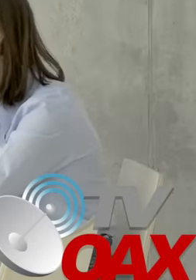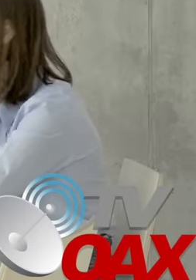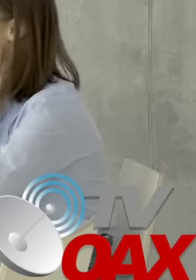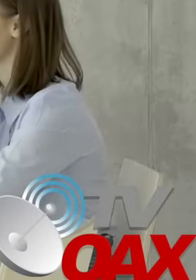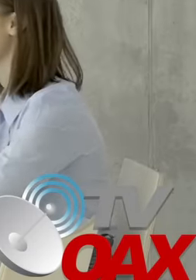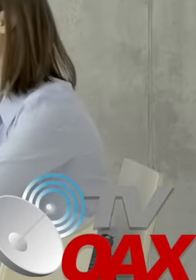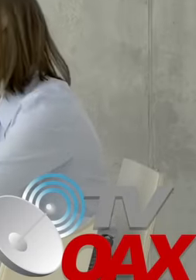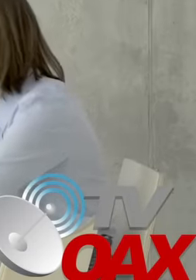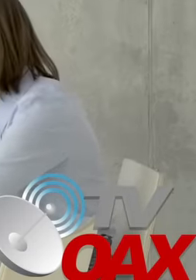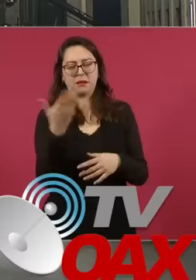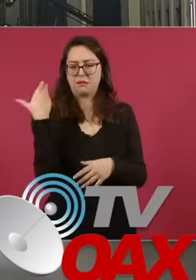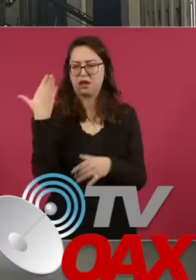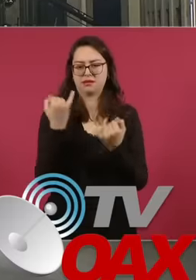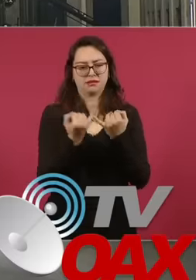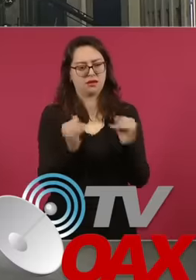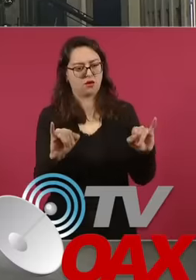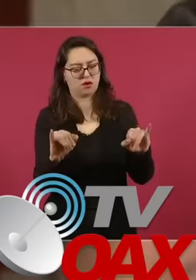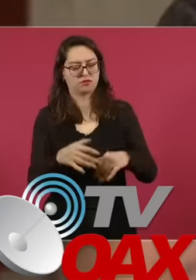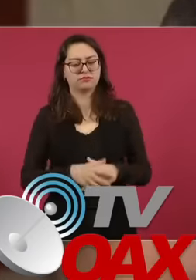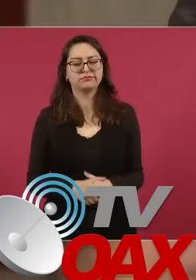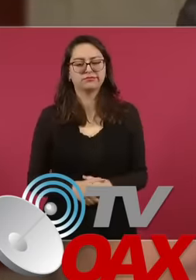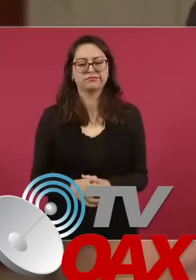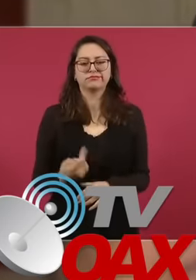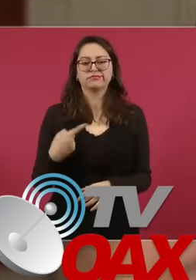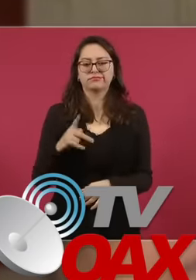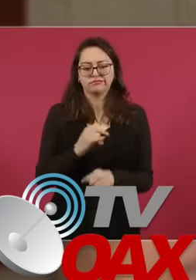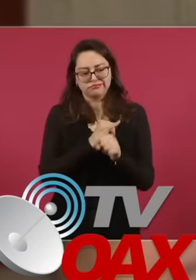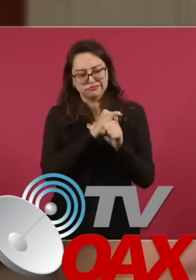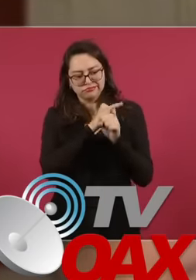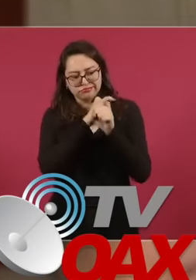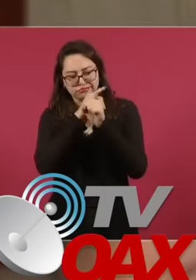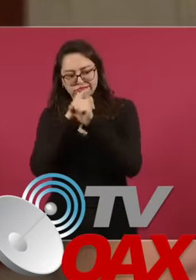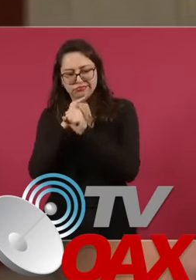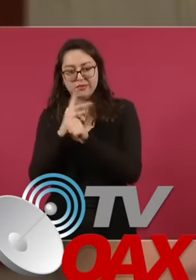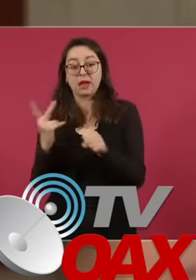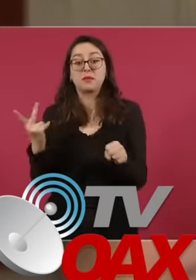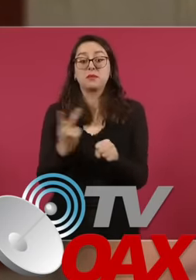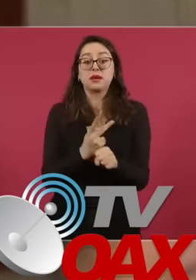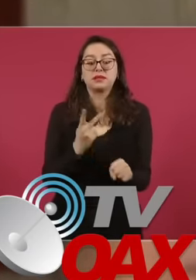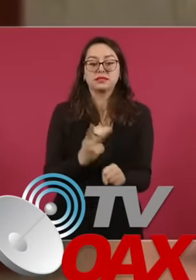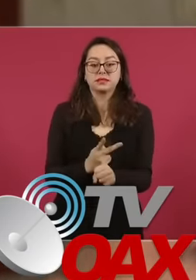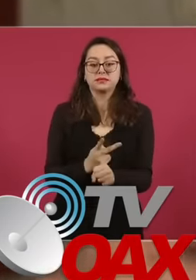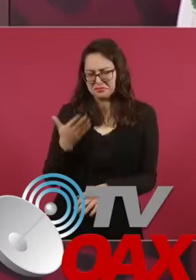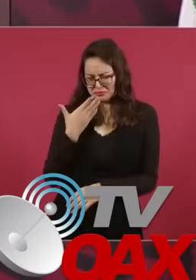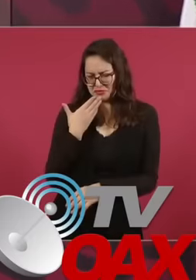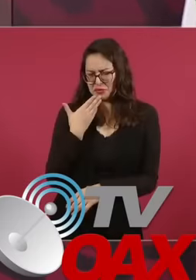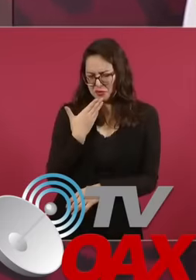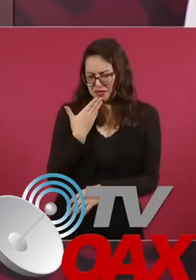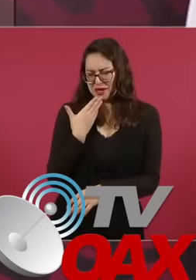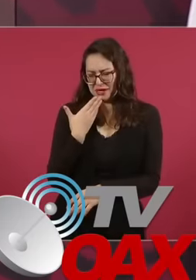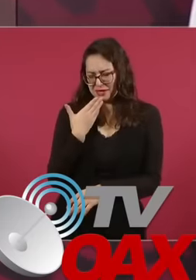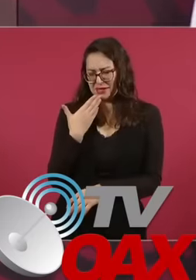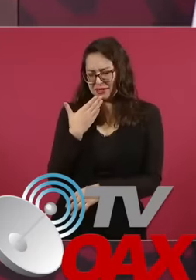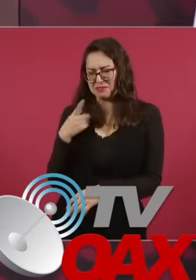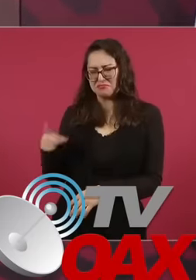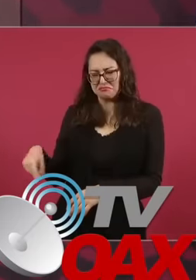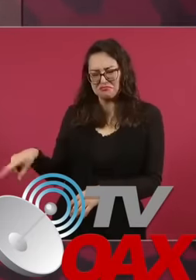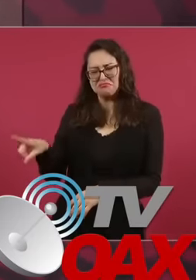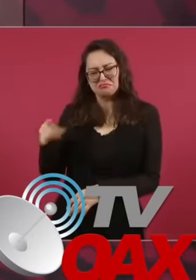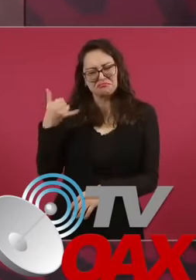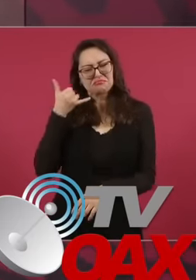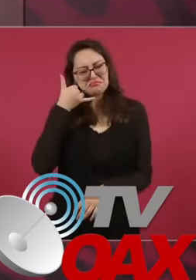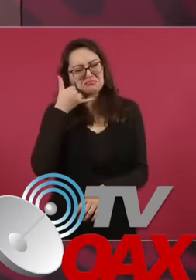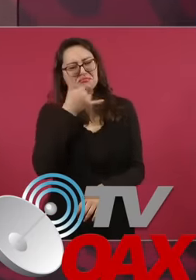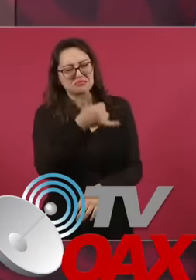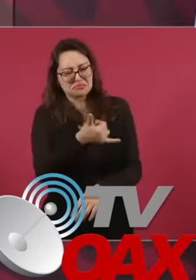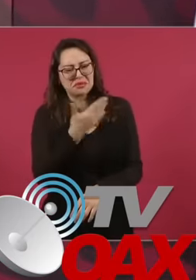enojo. Ante el cuestionamiento sobre el problema para surtir los medicamentos, el presidente de México reprochó a los medios